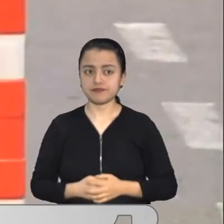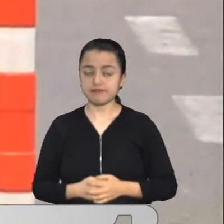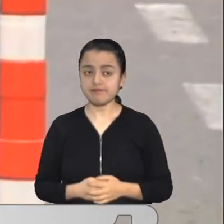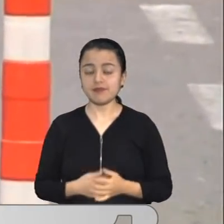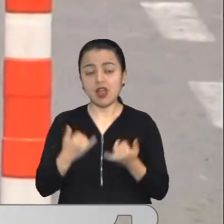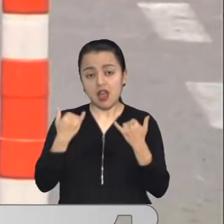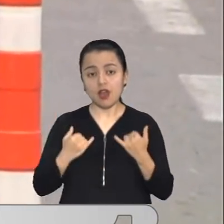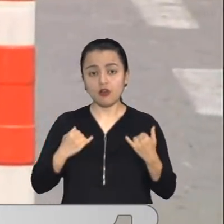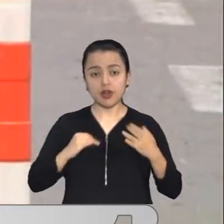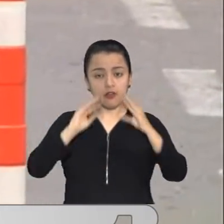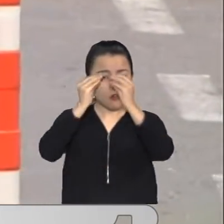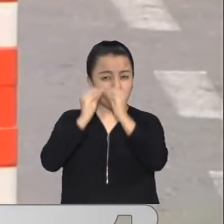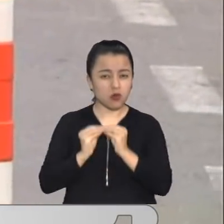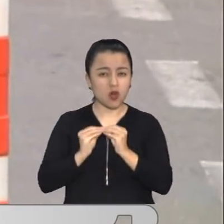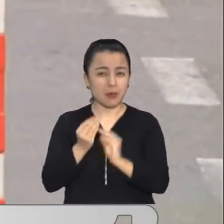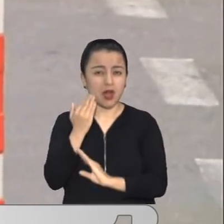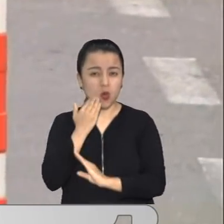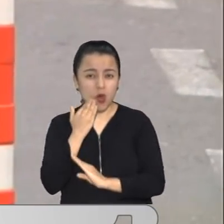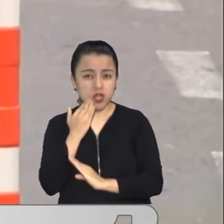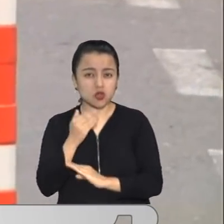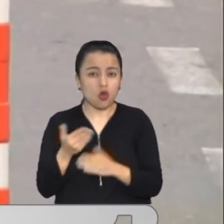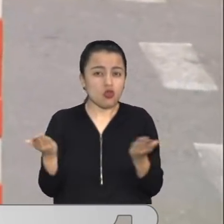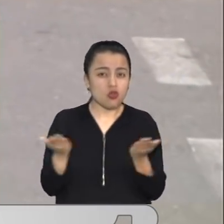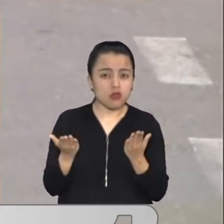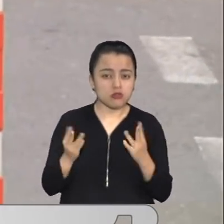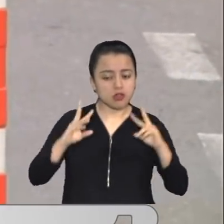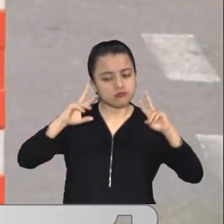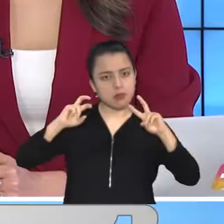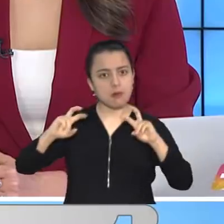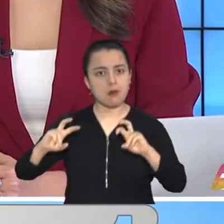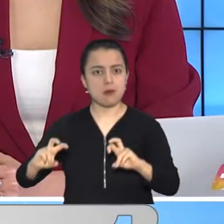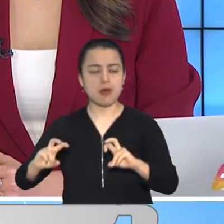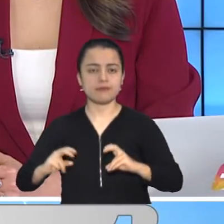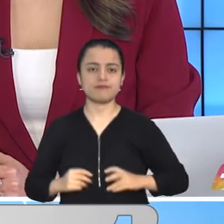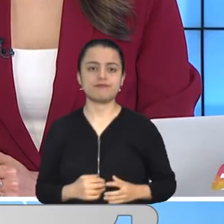muerte del soldado son adelantadas por la Fiscalía de Amalfi.